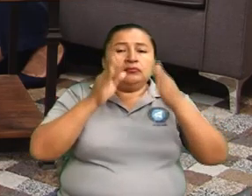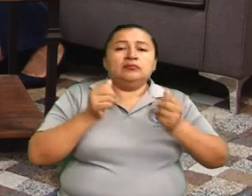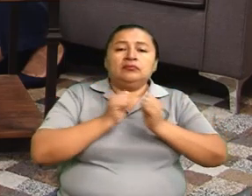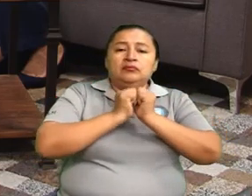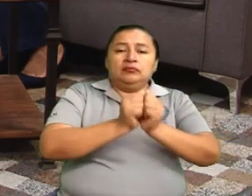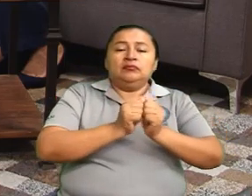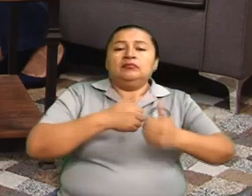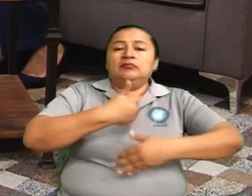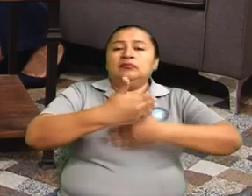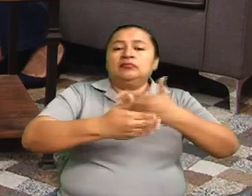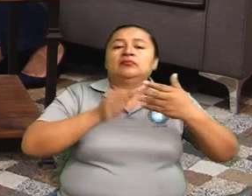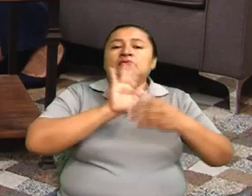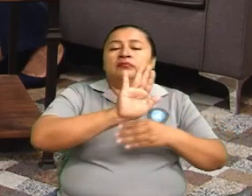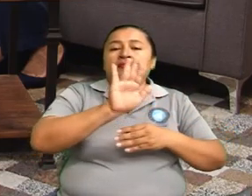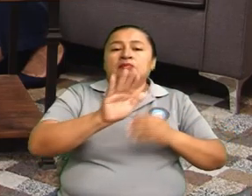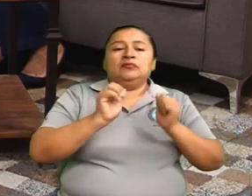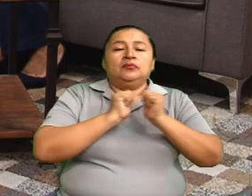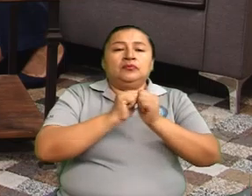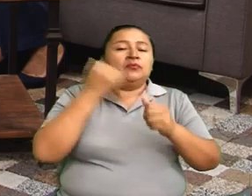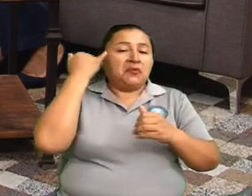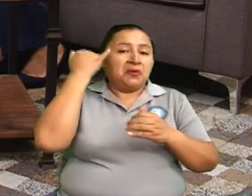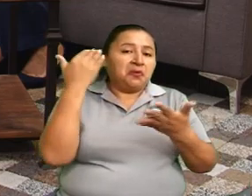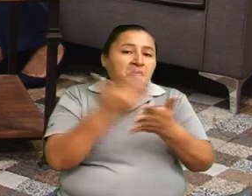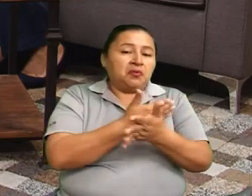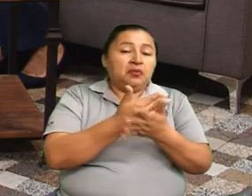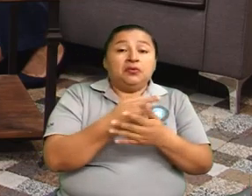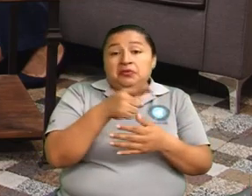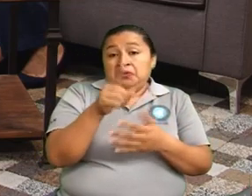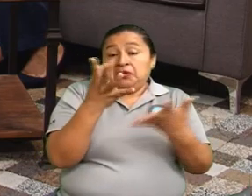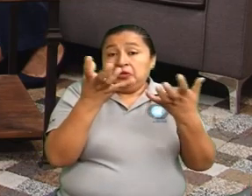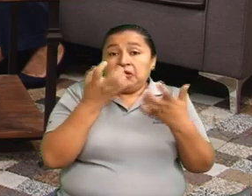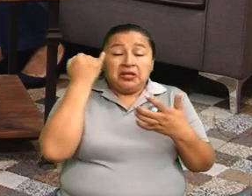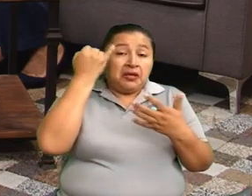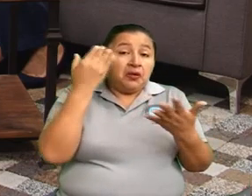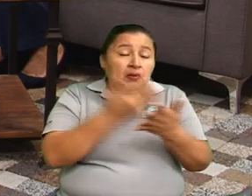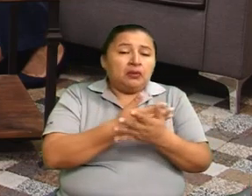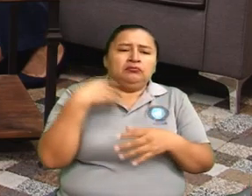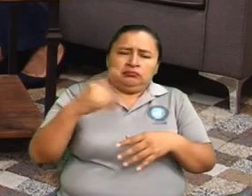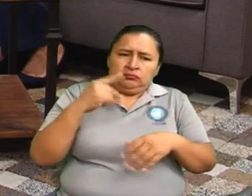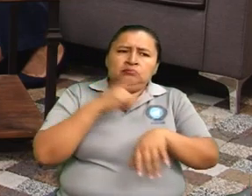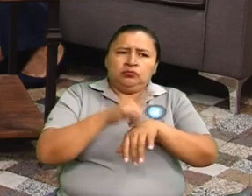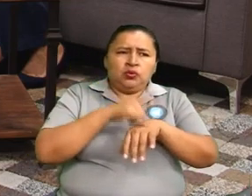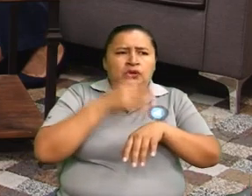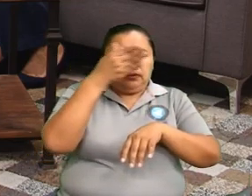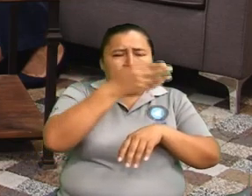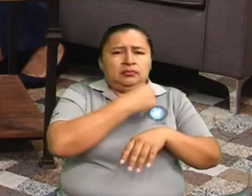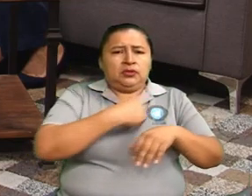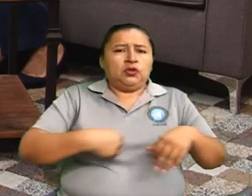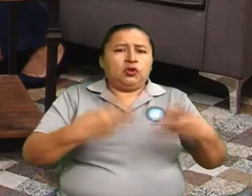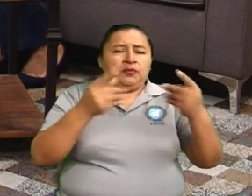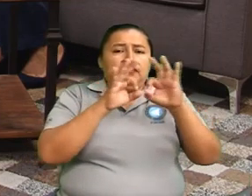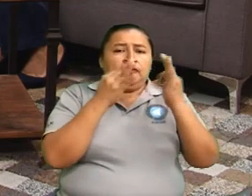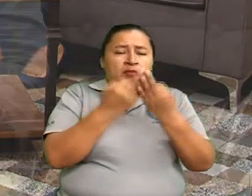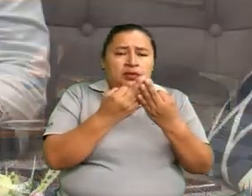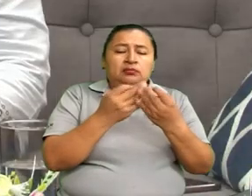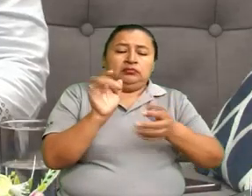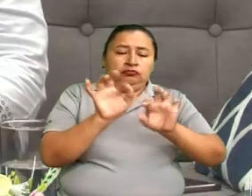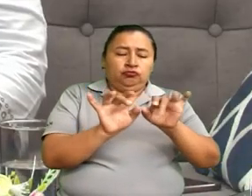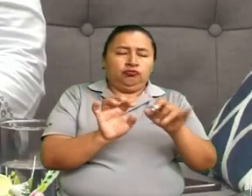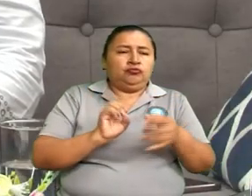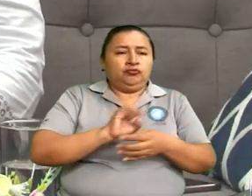acompañarle en sus emprendimiento. Si quiere emprender, busque el Ministerio de la Economía Familiar, escriba